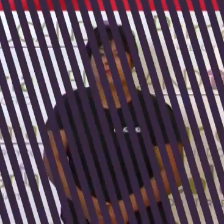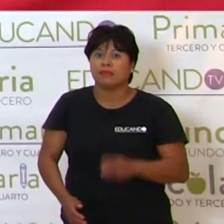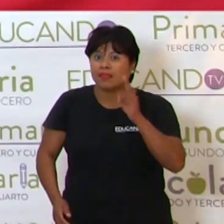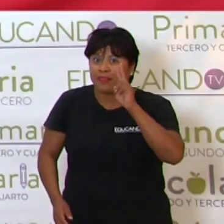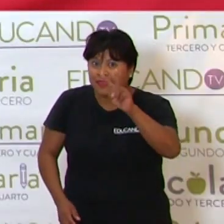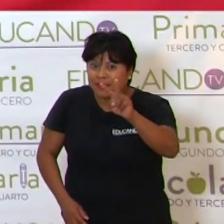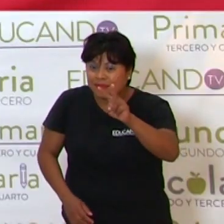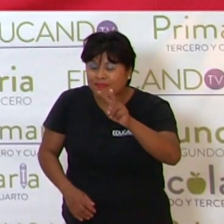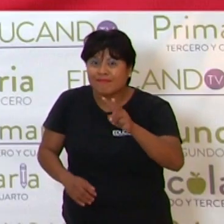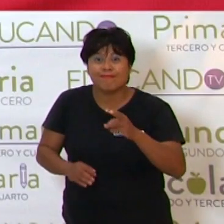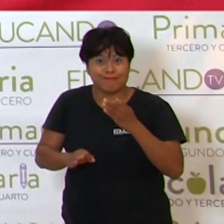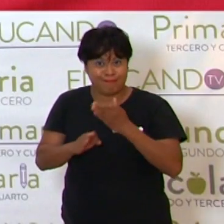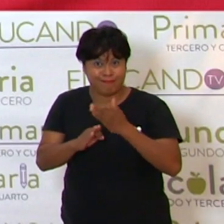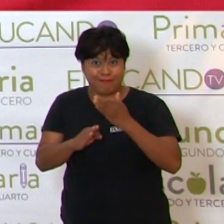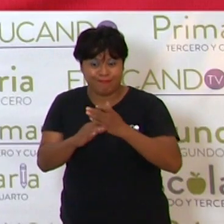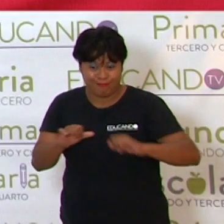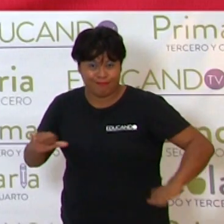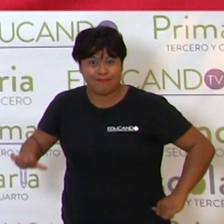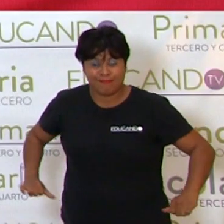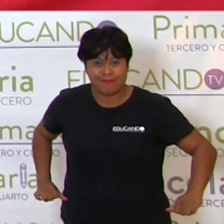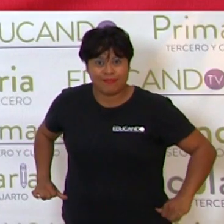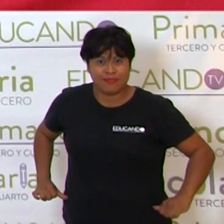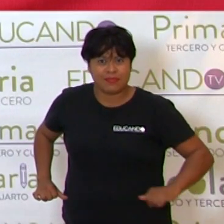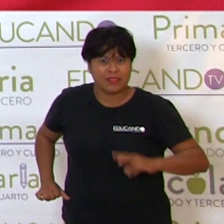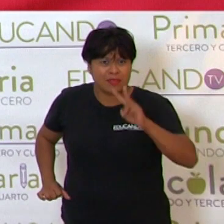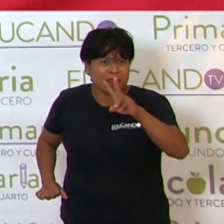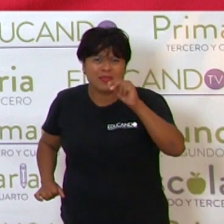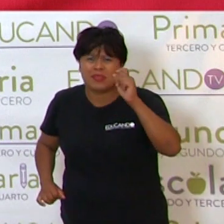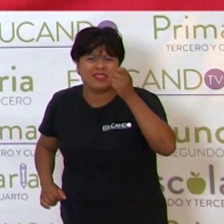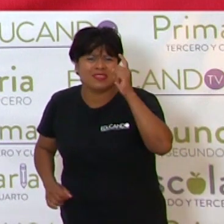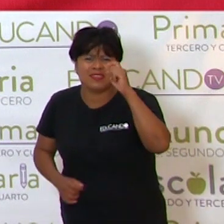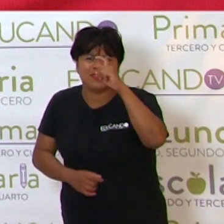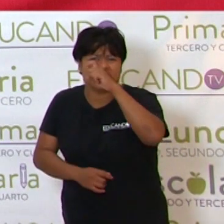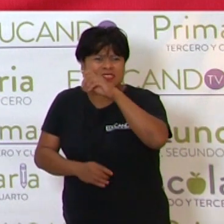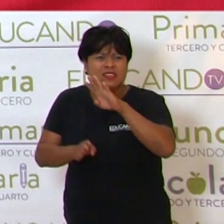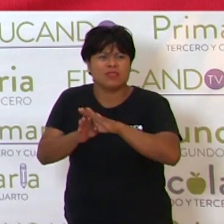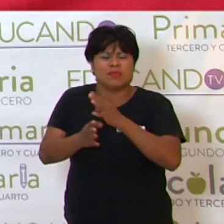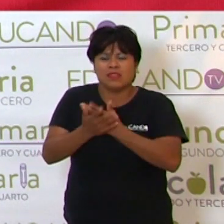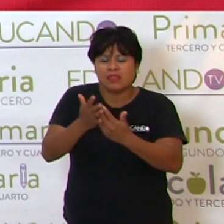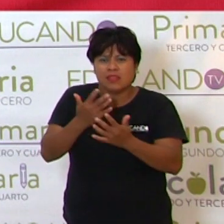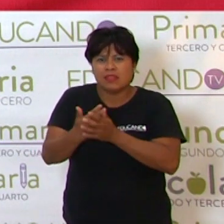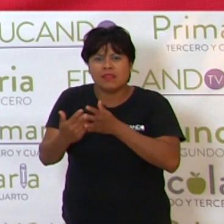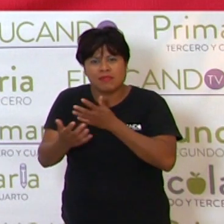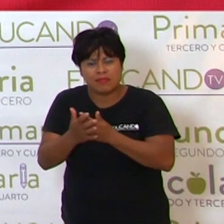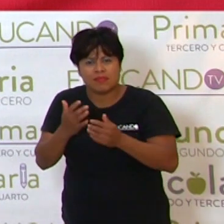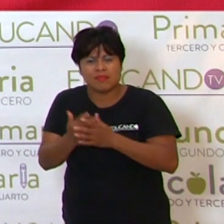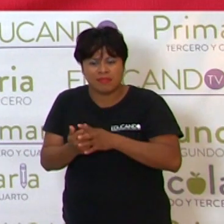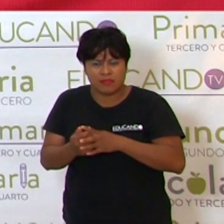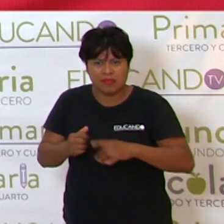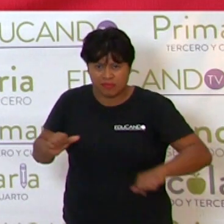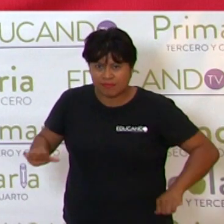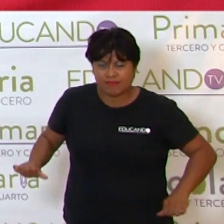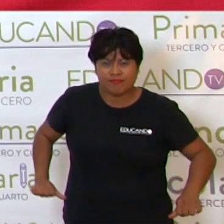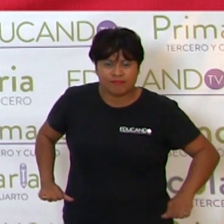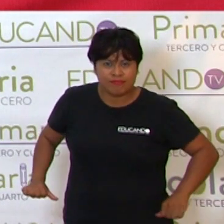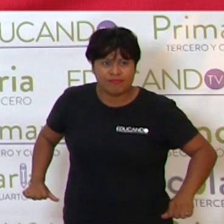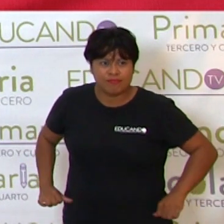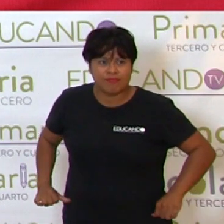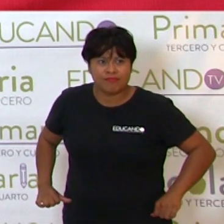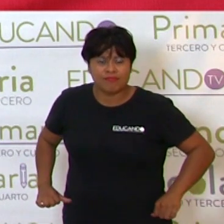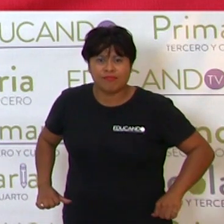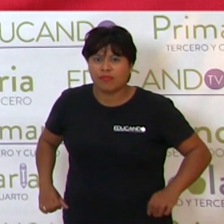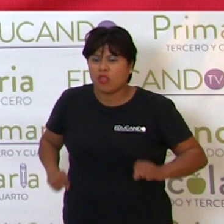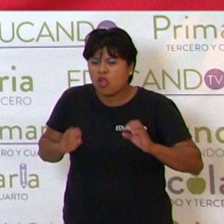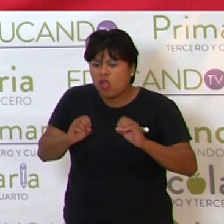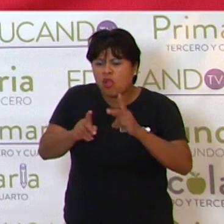¿Qué les pareció? ¿Verdad que no es tan complicado realizar una escena teatral